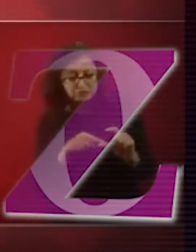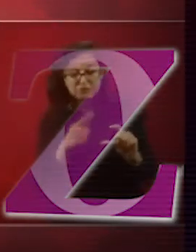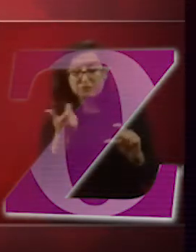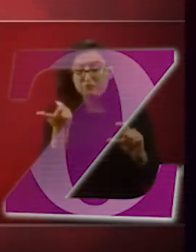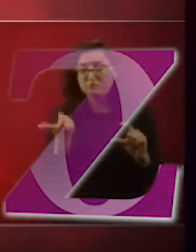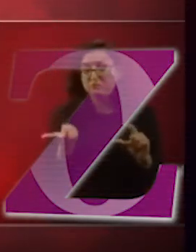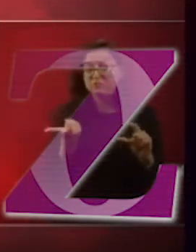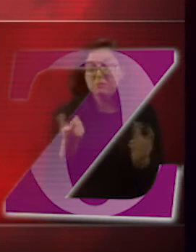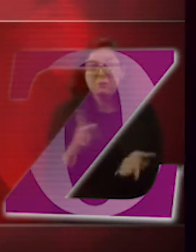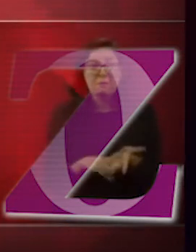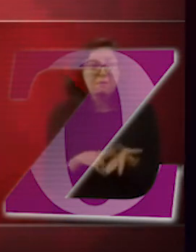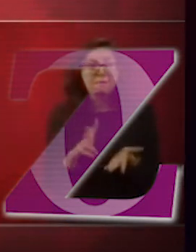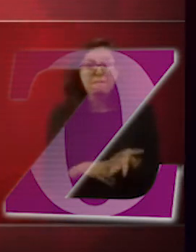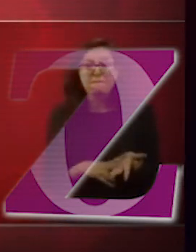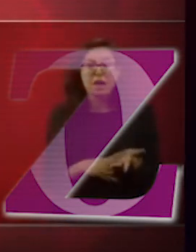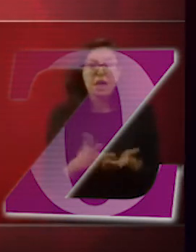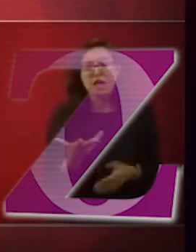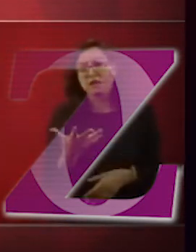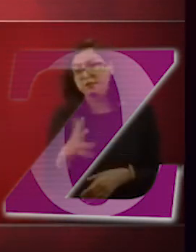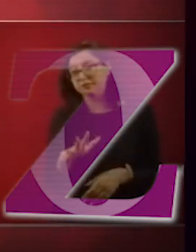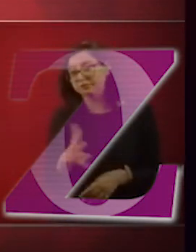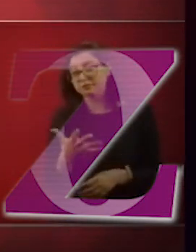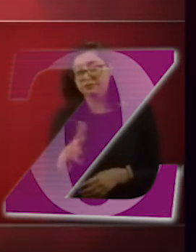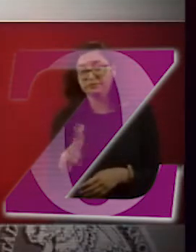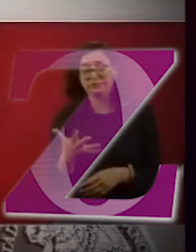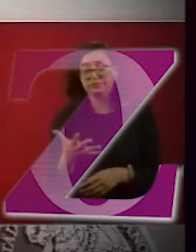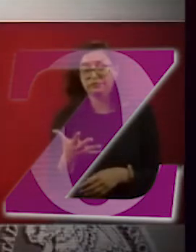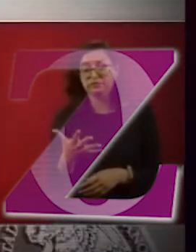costar en promedio